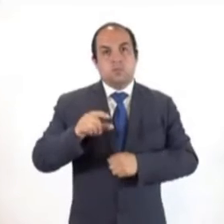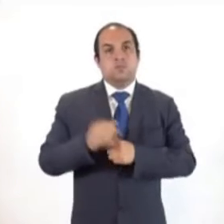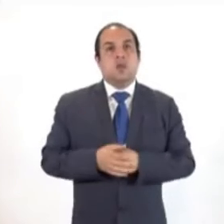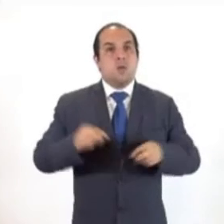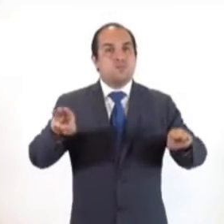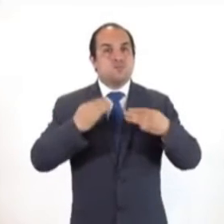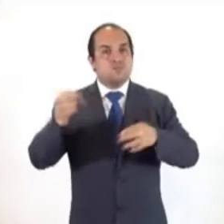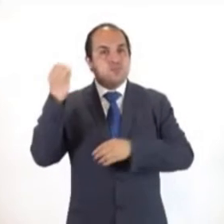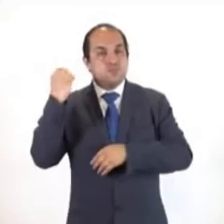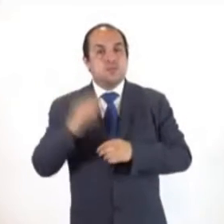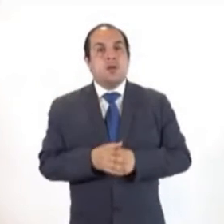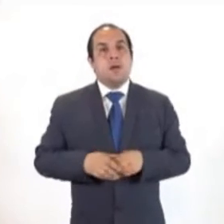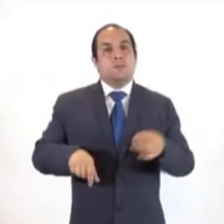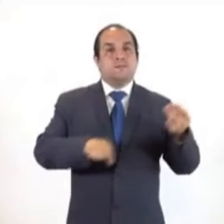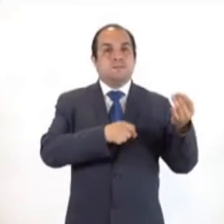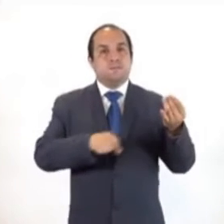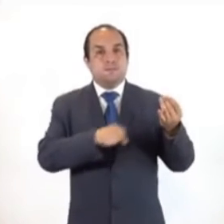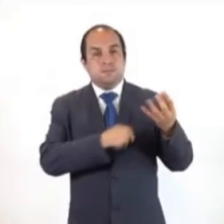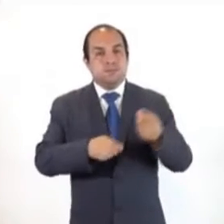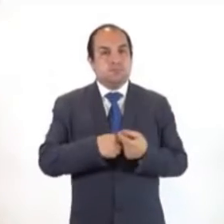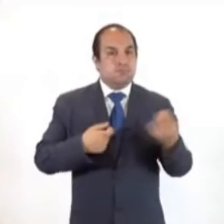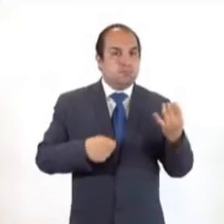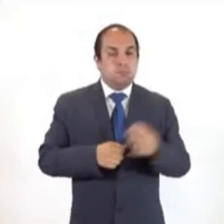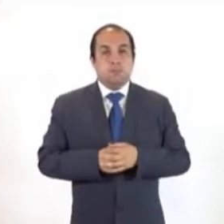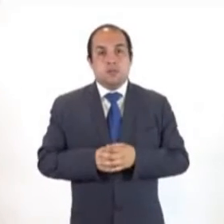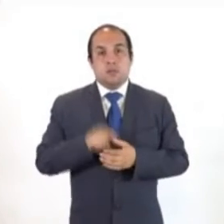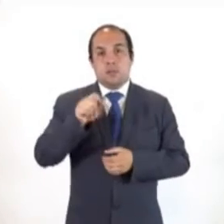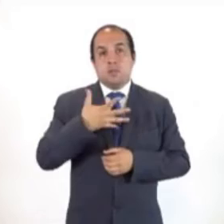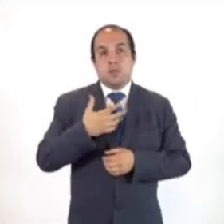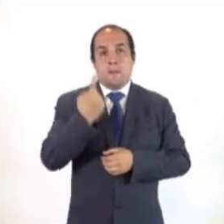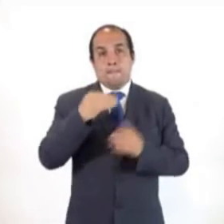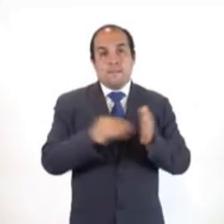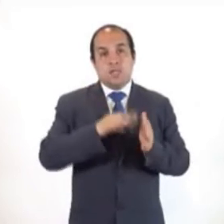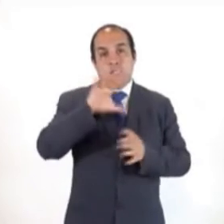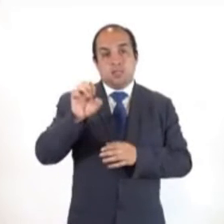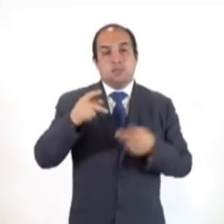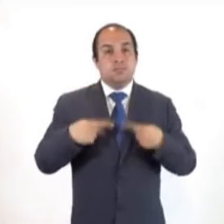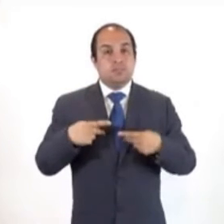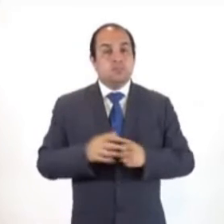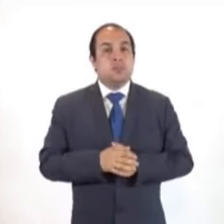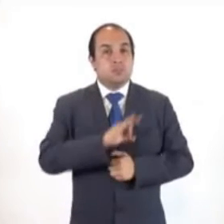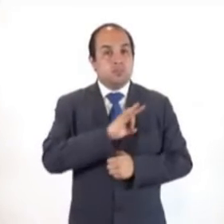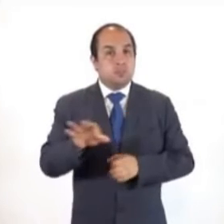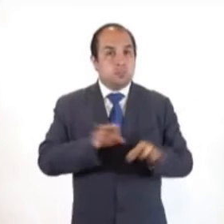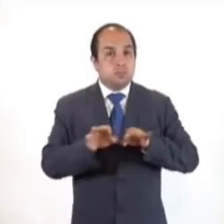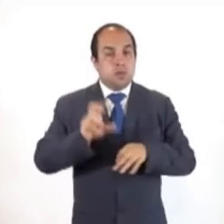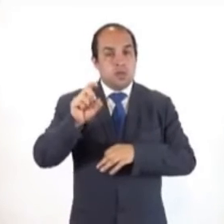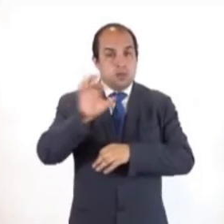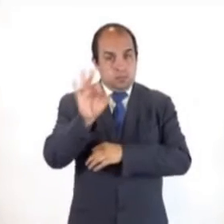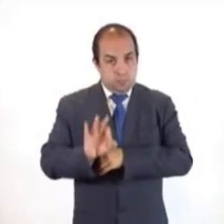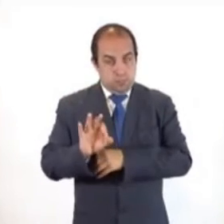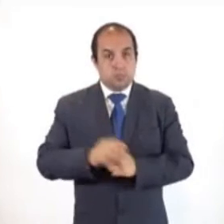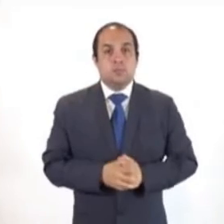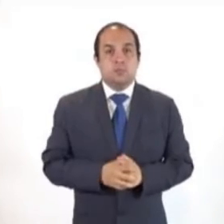conciertos instrumentales, en fin, ¿no? En recintos con un aforo de hasta 1.500 personas podrán operar al